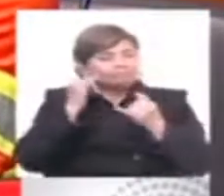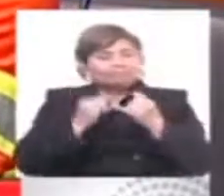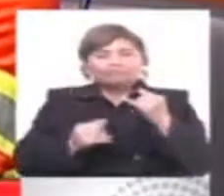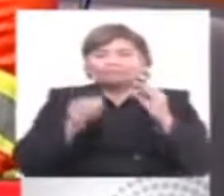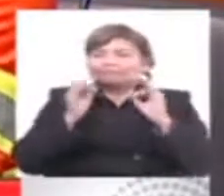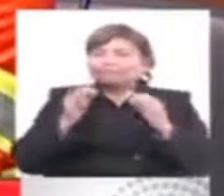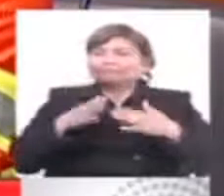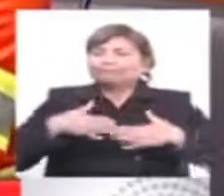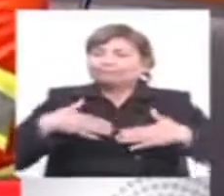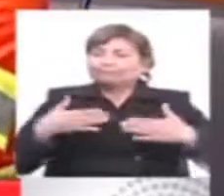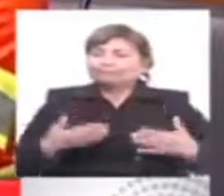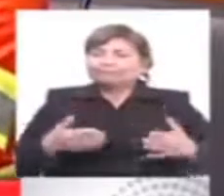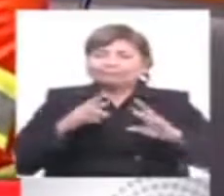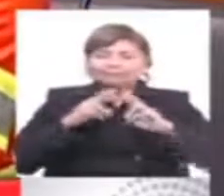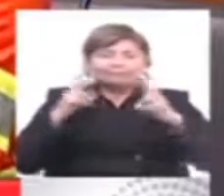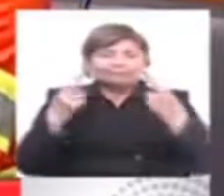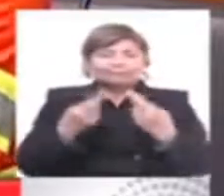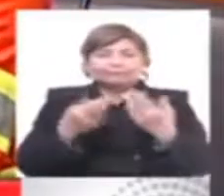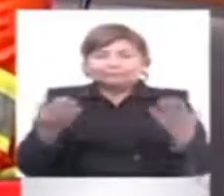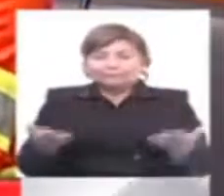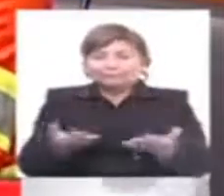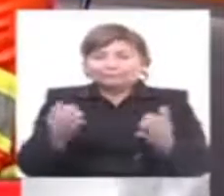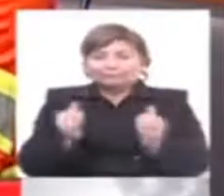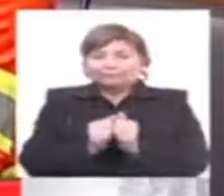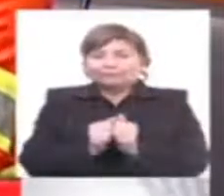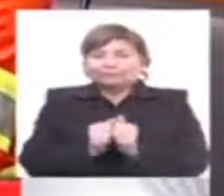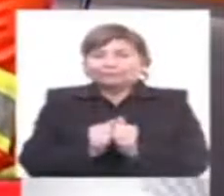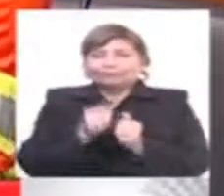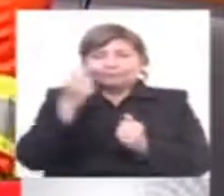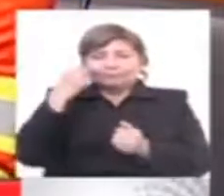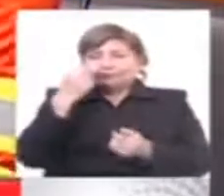por fin podemos reunirnos en este recinto